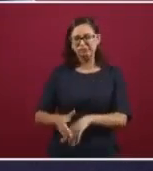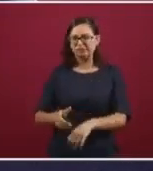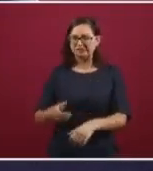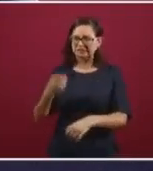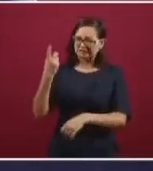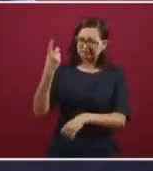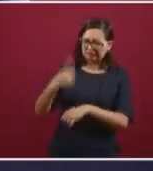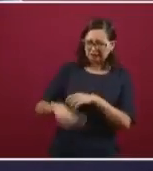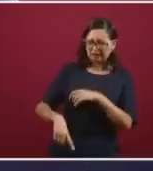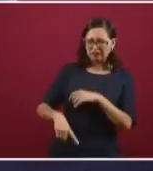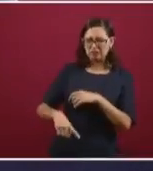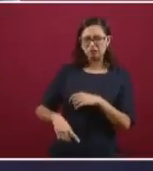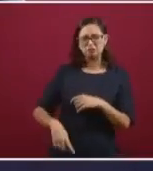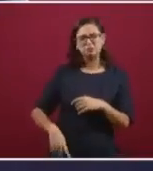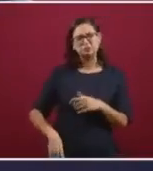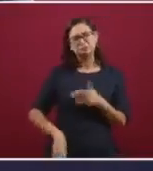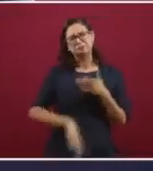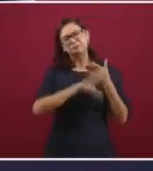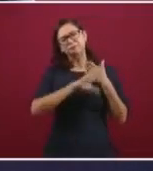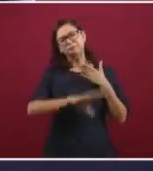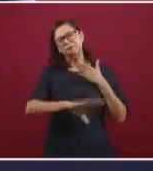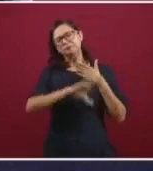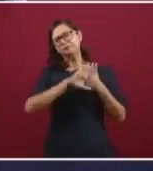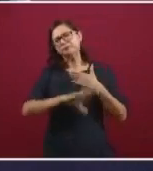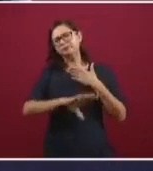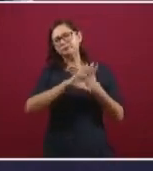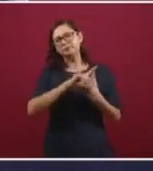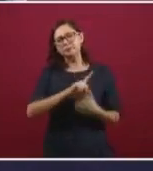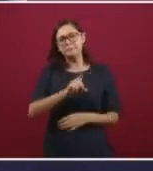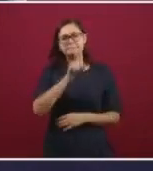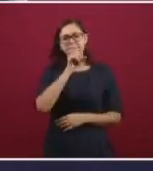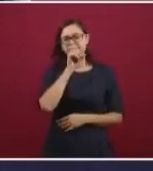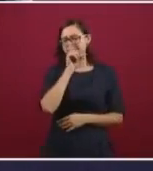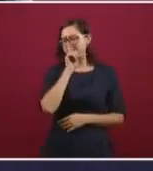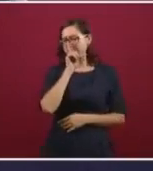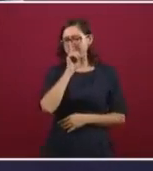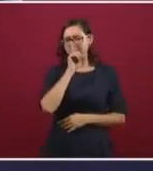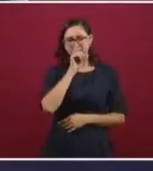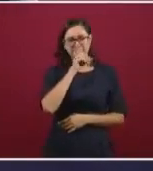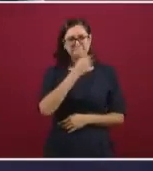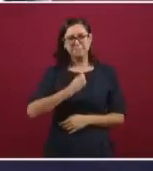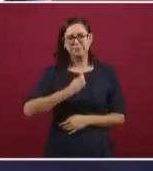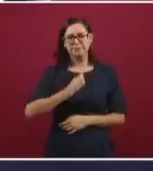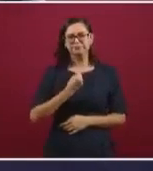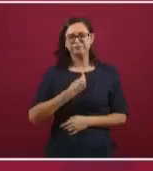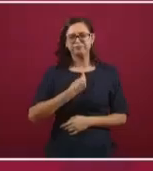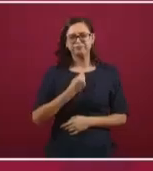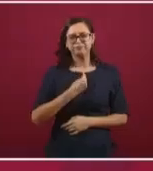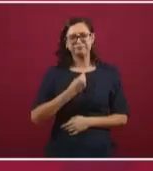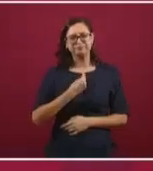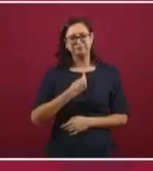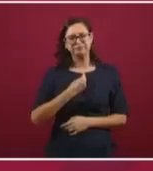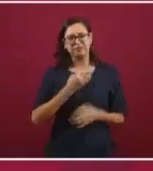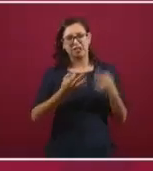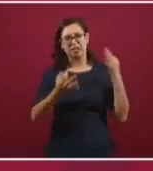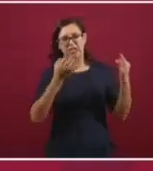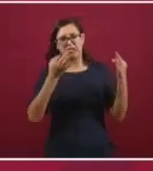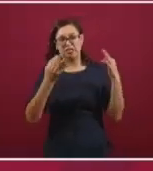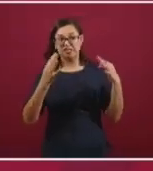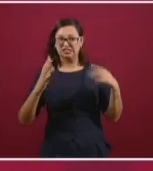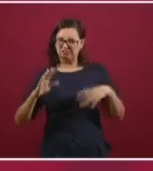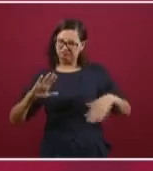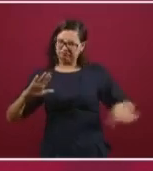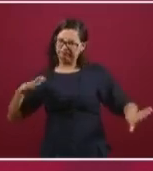sin responder para no caer en provocaciones y no